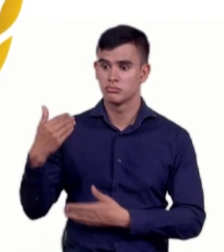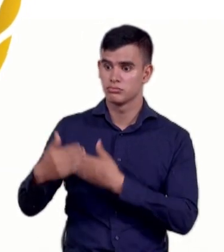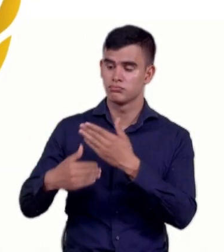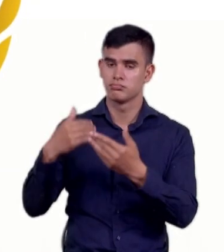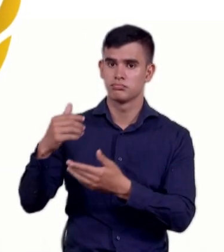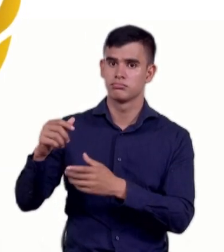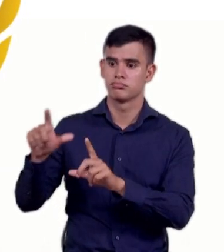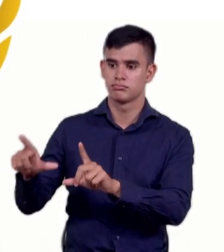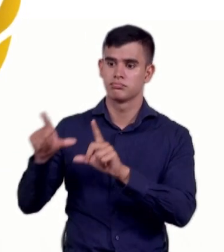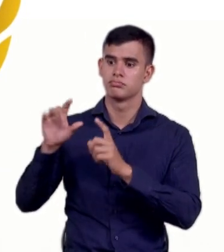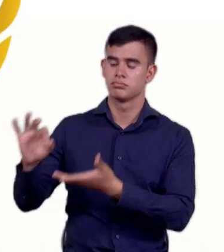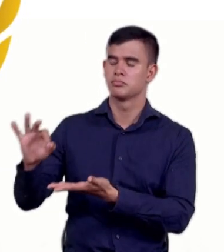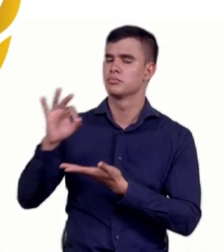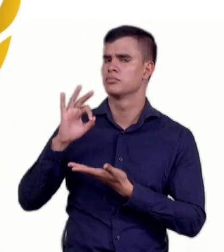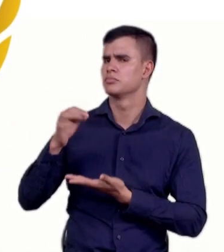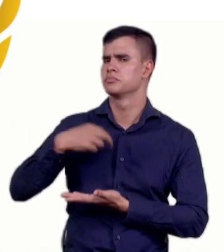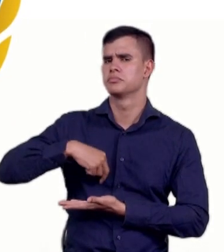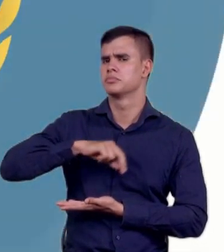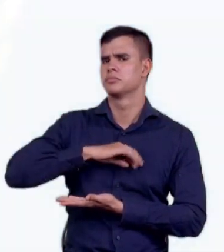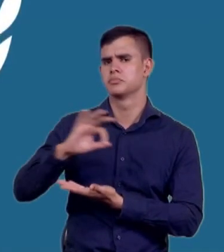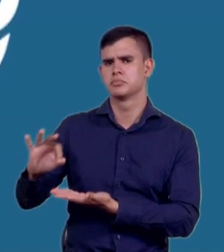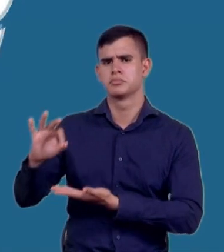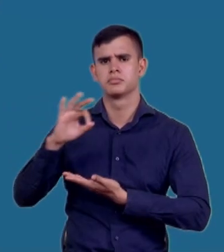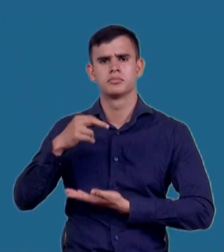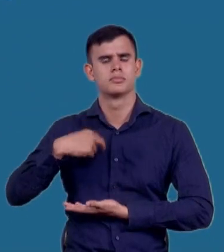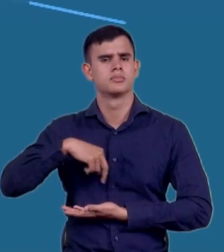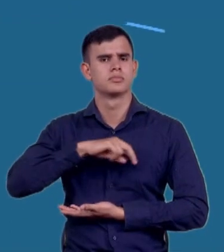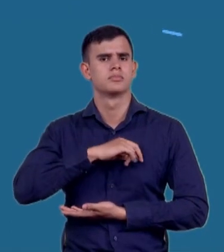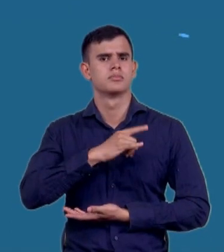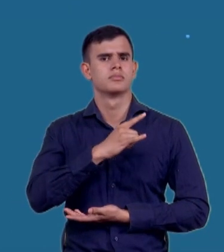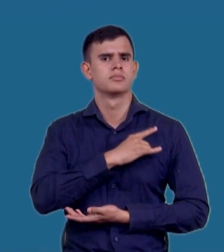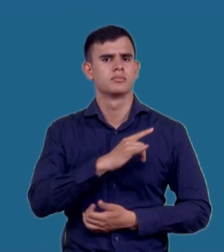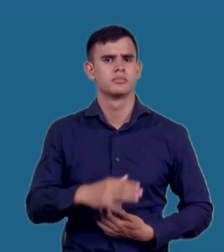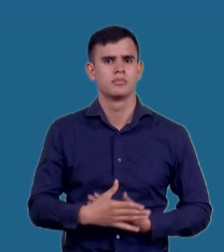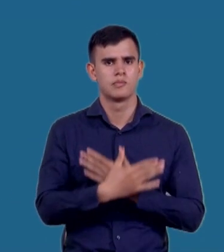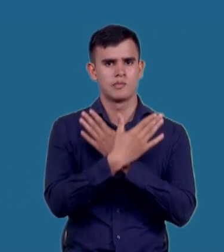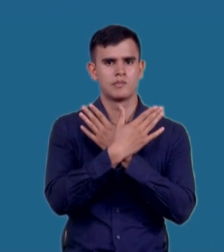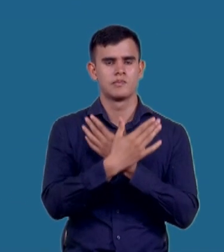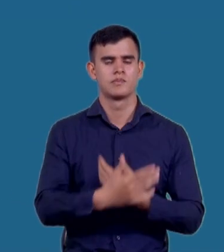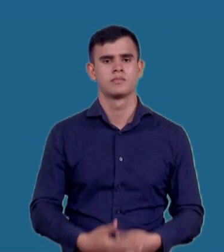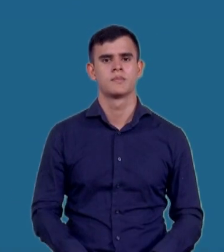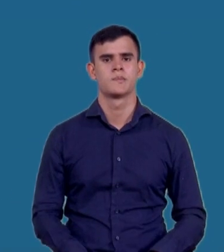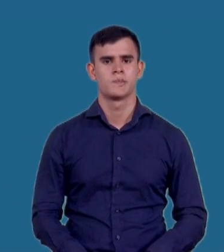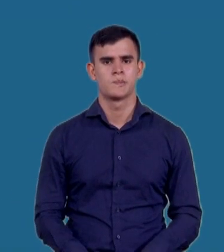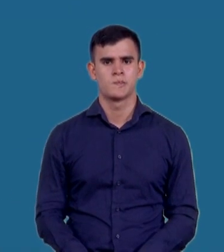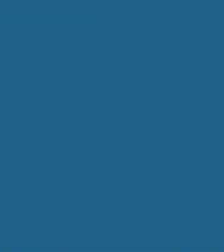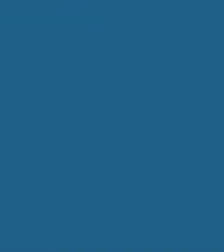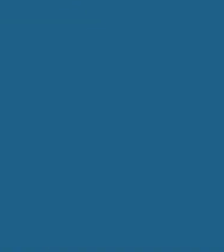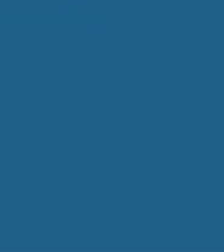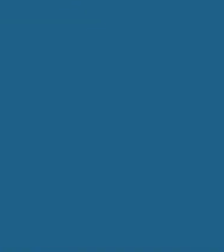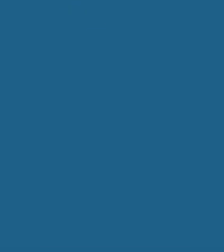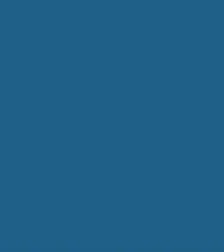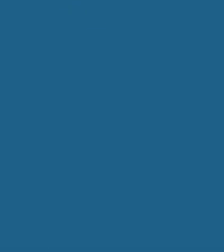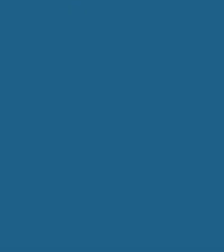Estamos en proceso de acreditación institucional. Somos calidad. Somos USC.